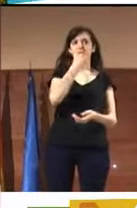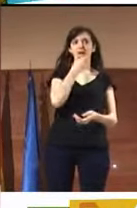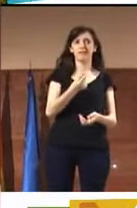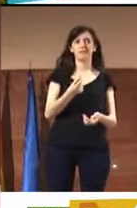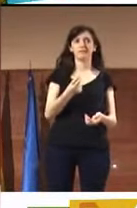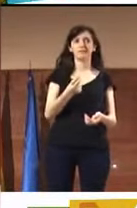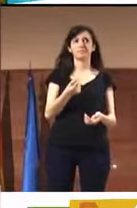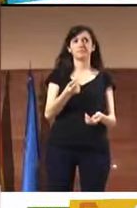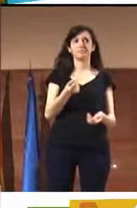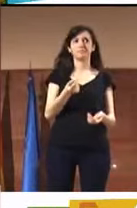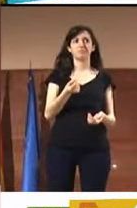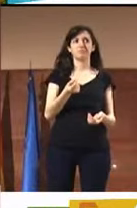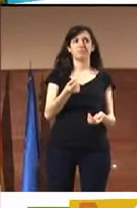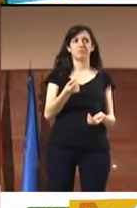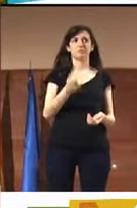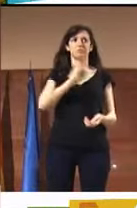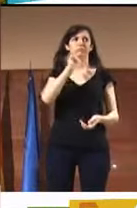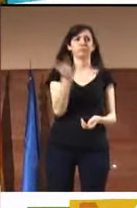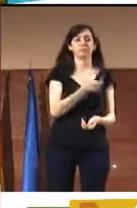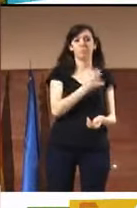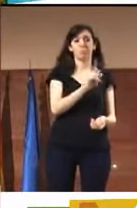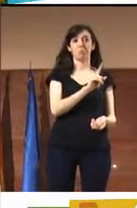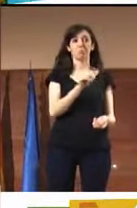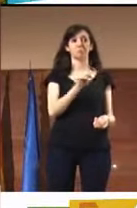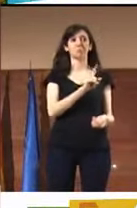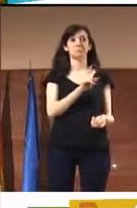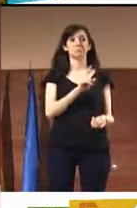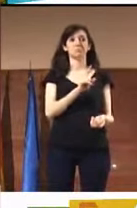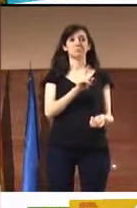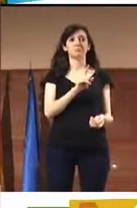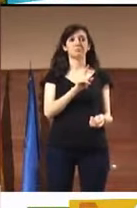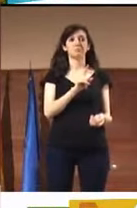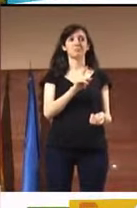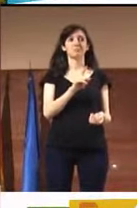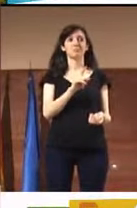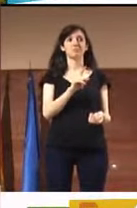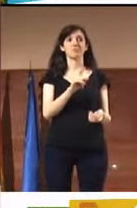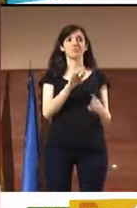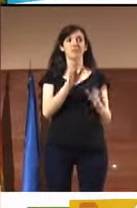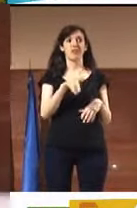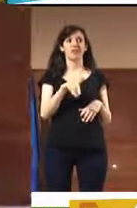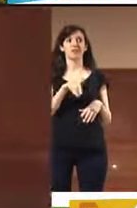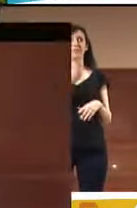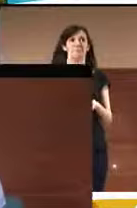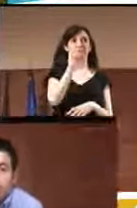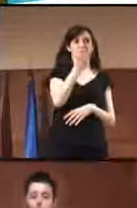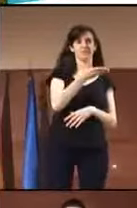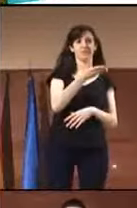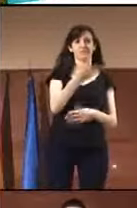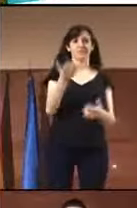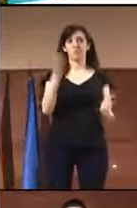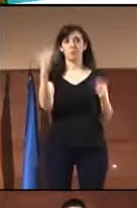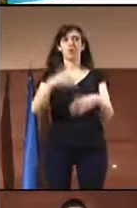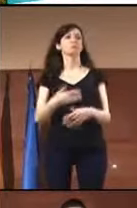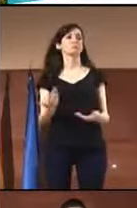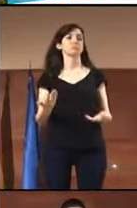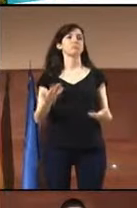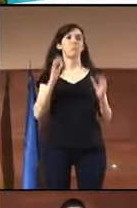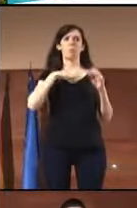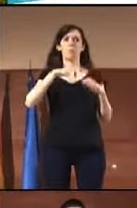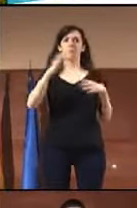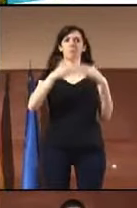no te conlleva demasiada energía y vaya a ser algo que realmente sea más perjudicial que beneficioso, podemos usar uno manual.